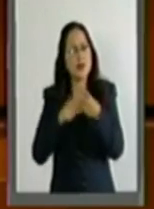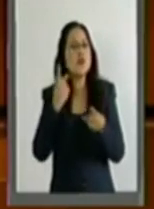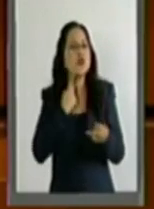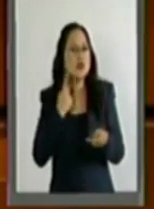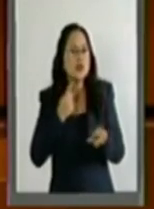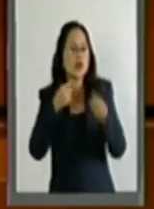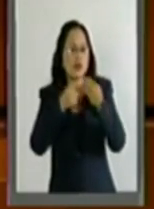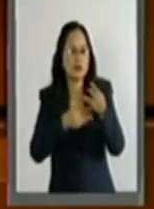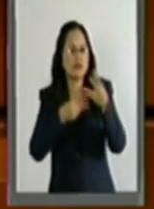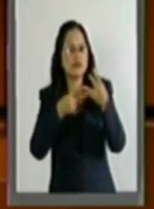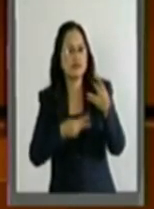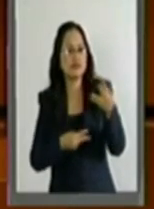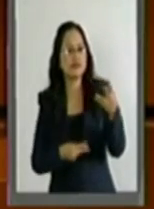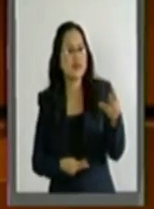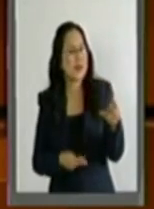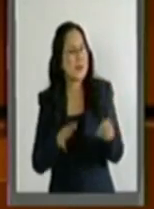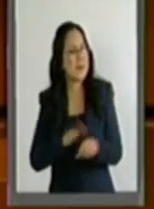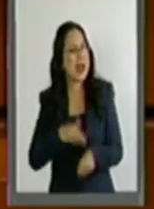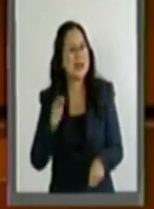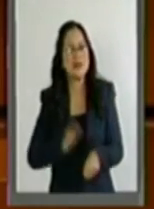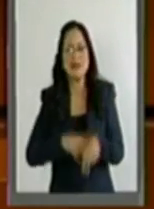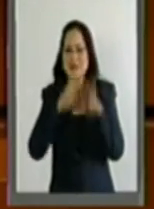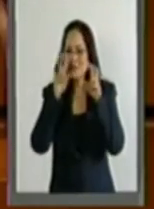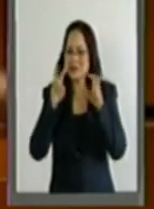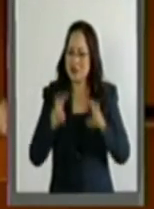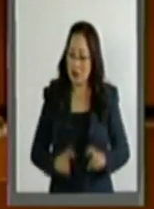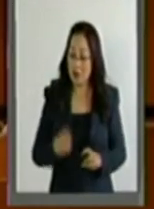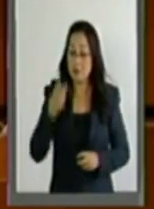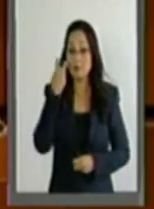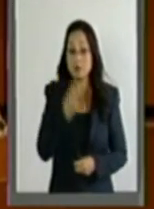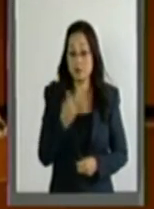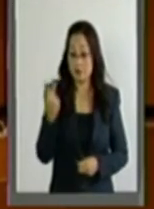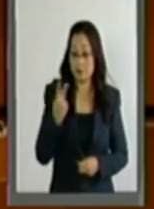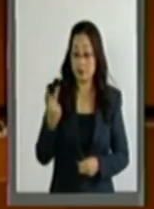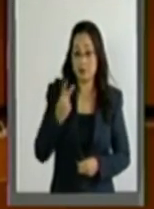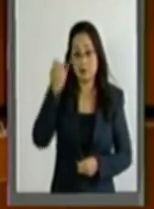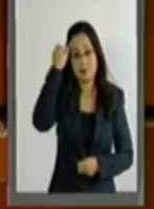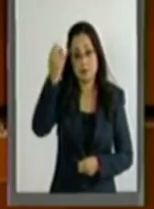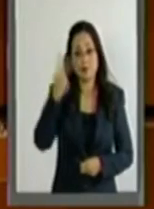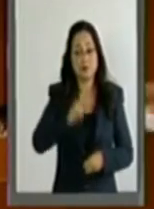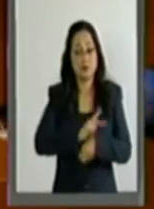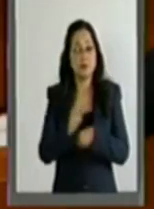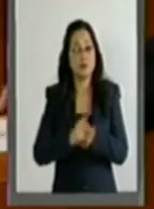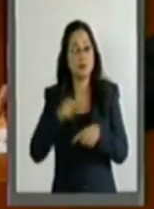política. Y esa agenda bilateral